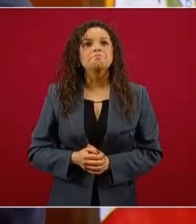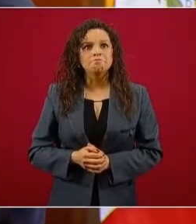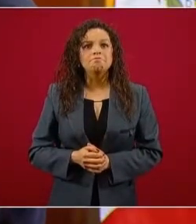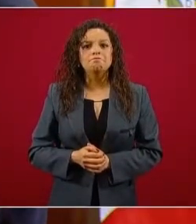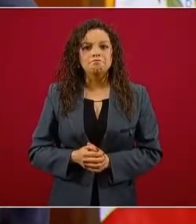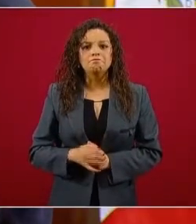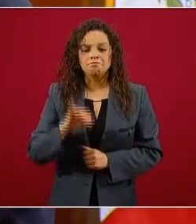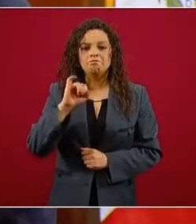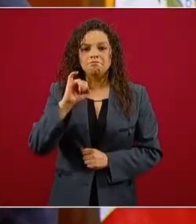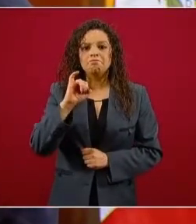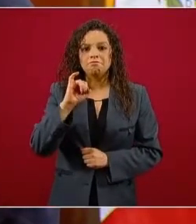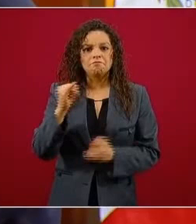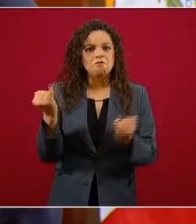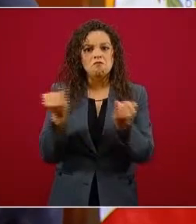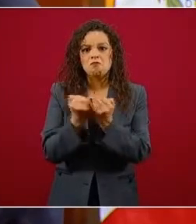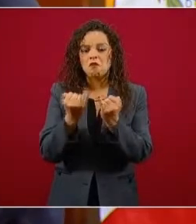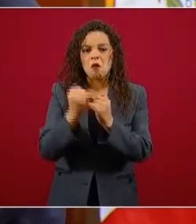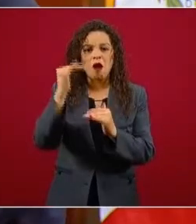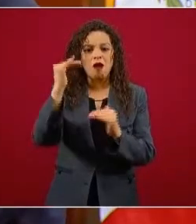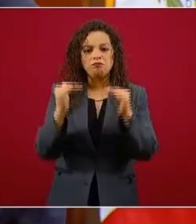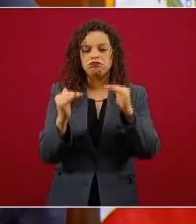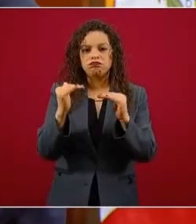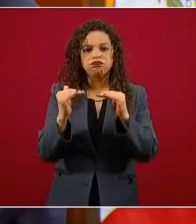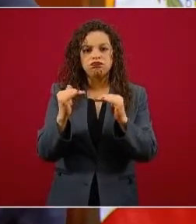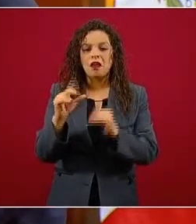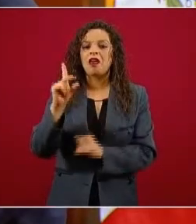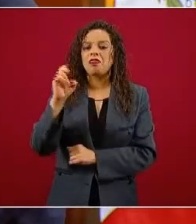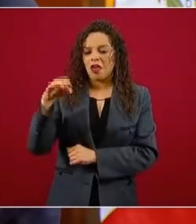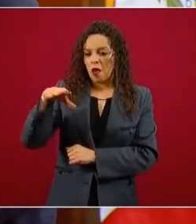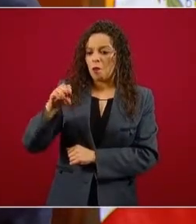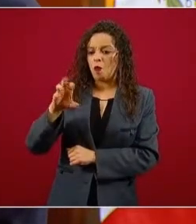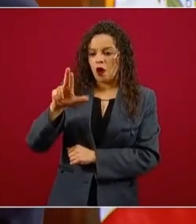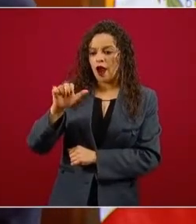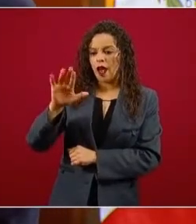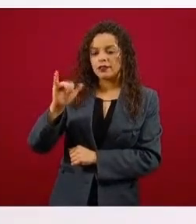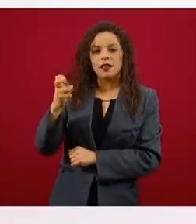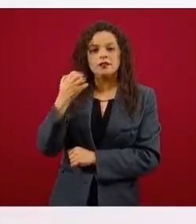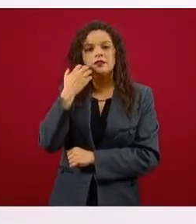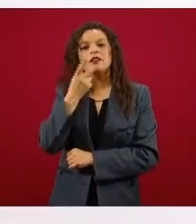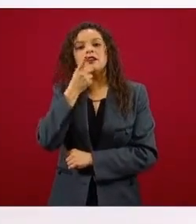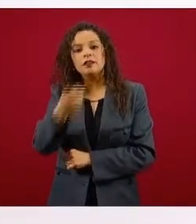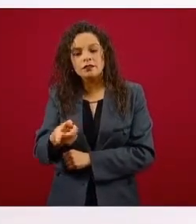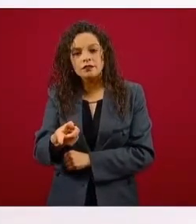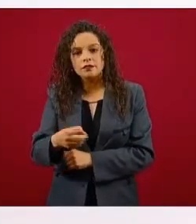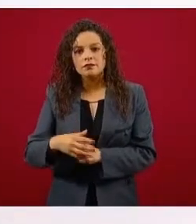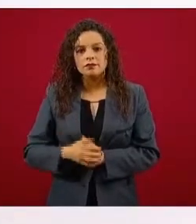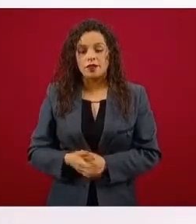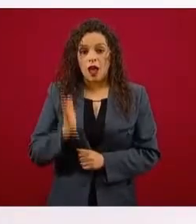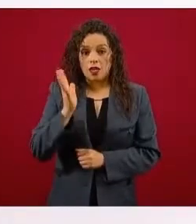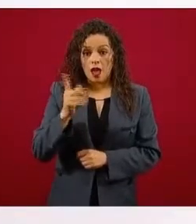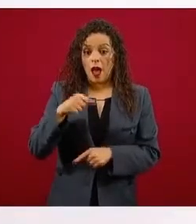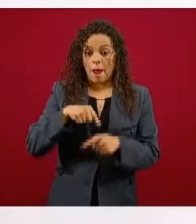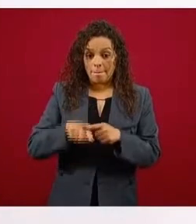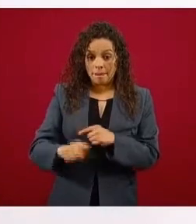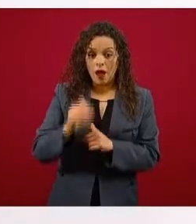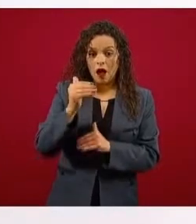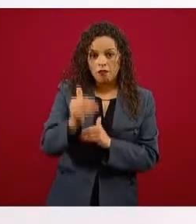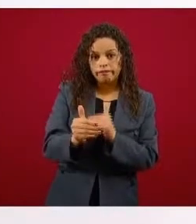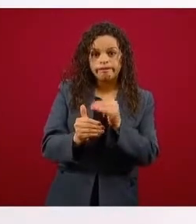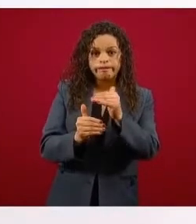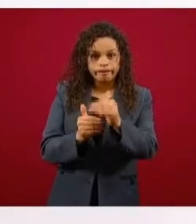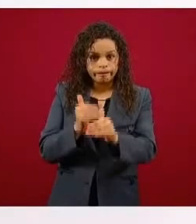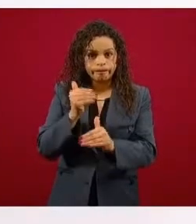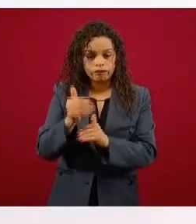democracia, expreso que aun cuando hemos avanzado haciendo valer el principio de la separación